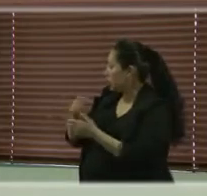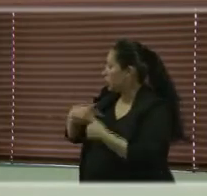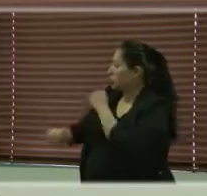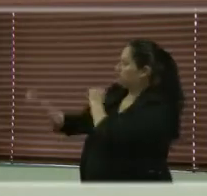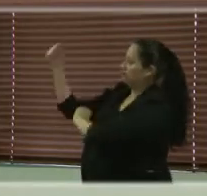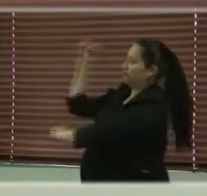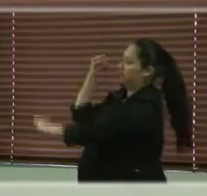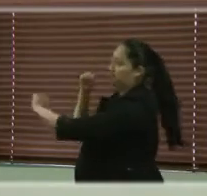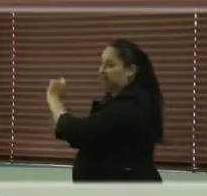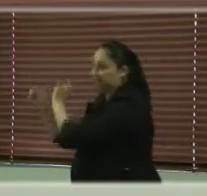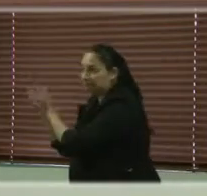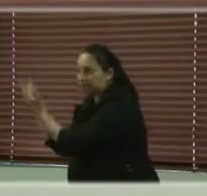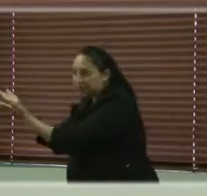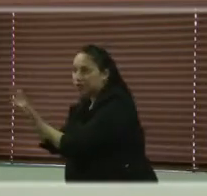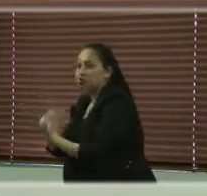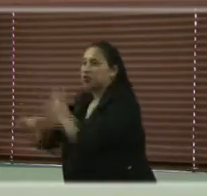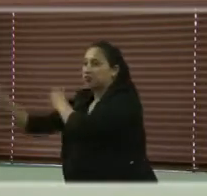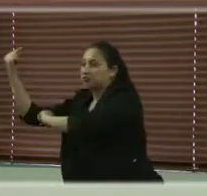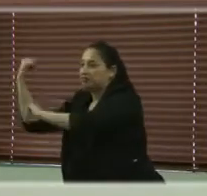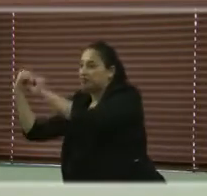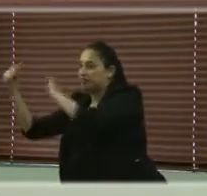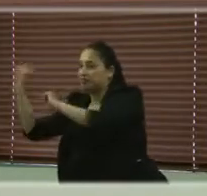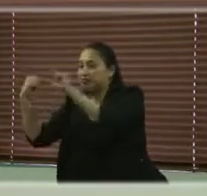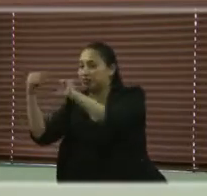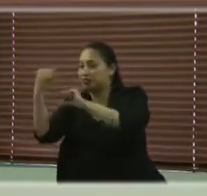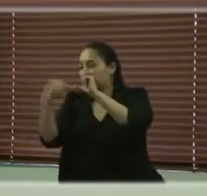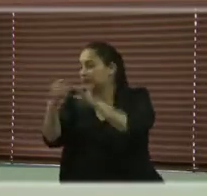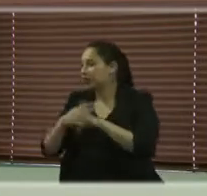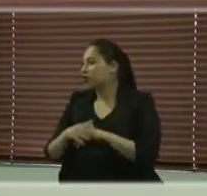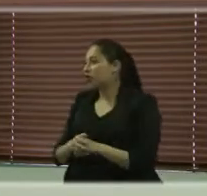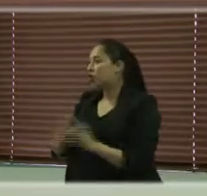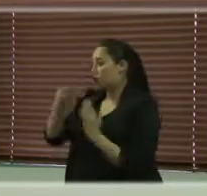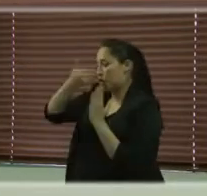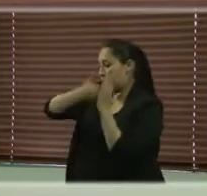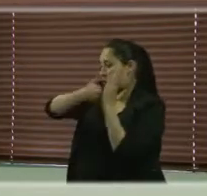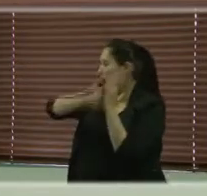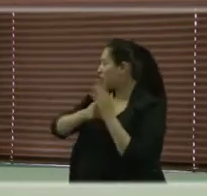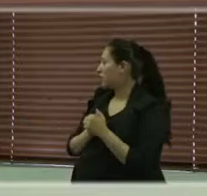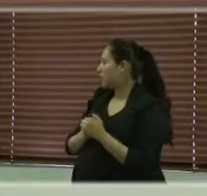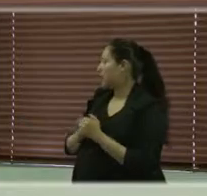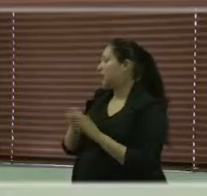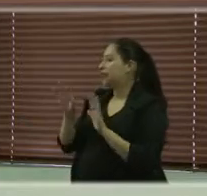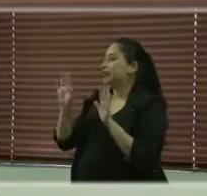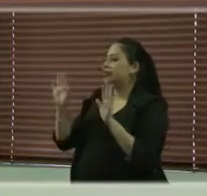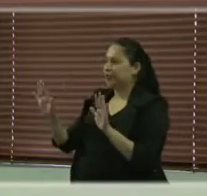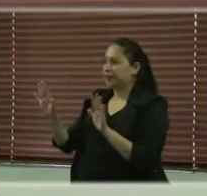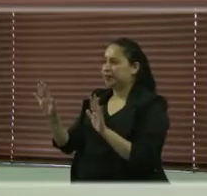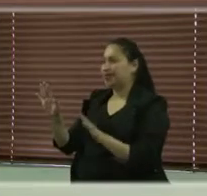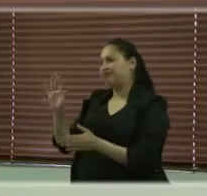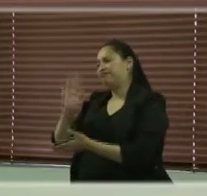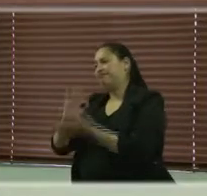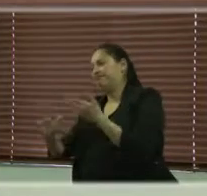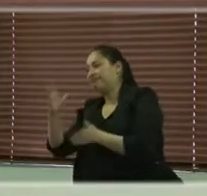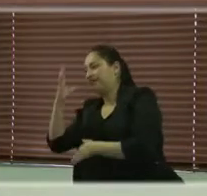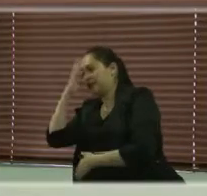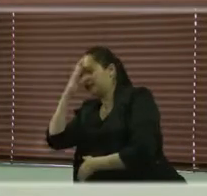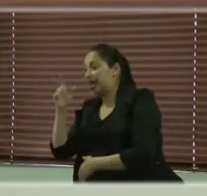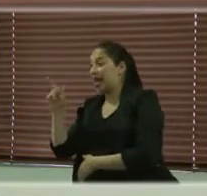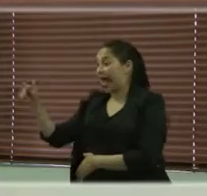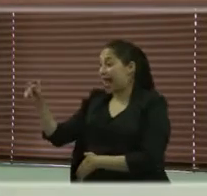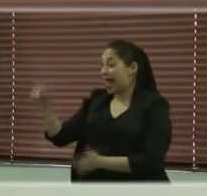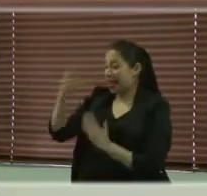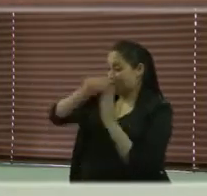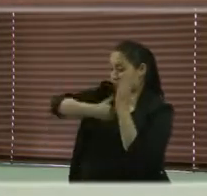Andrea y a Liliana para que lo distribuyan Solo que desafortunadamente creo que ese documento no fue traducido al al español